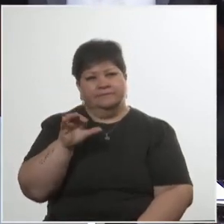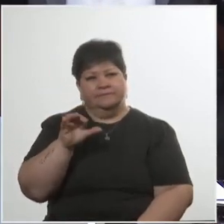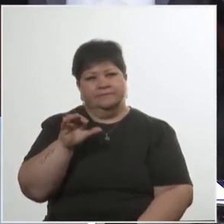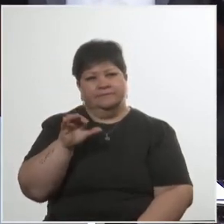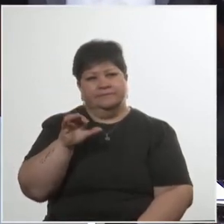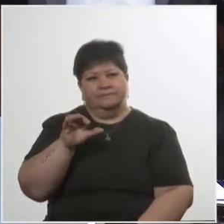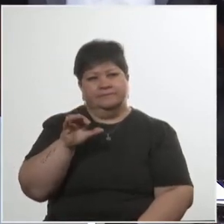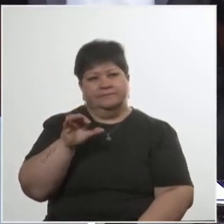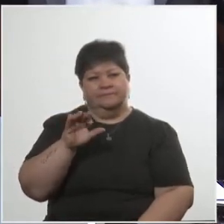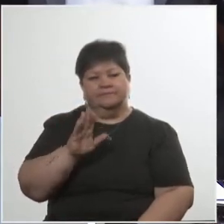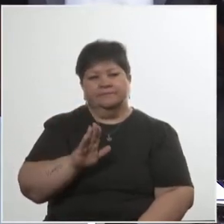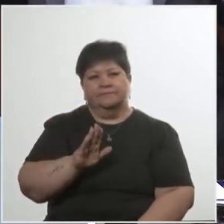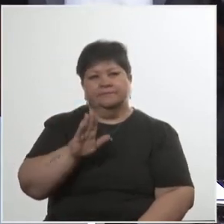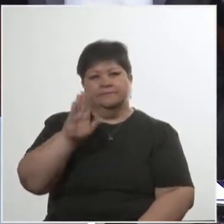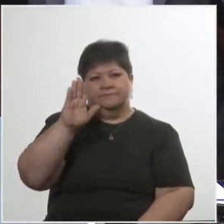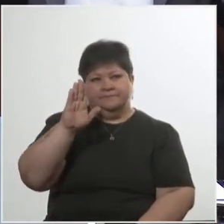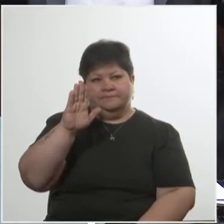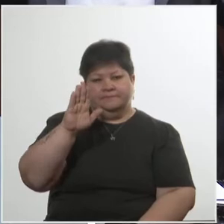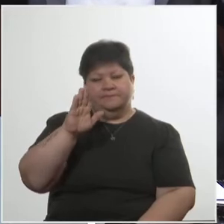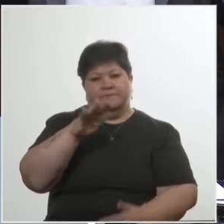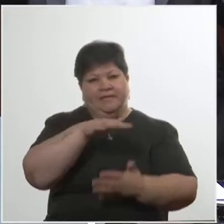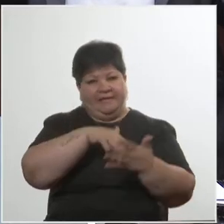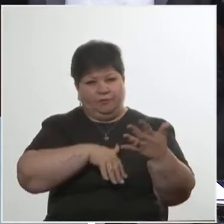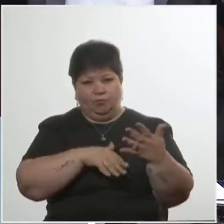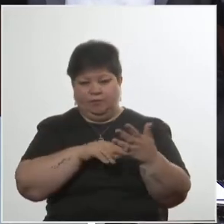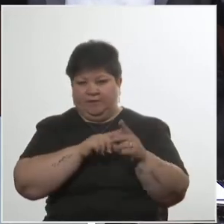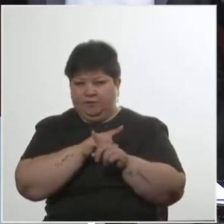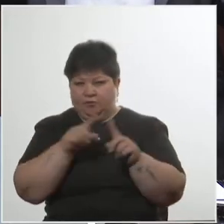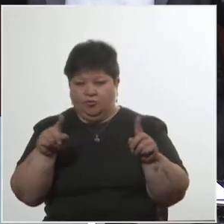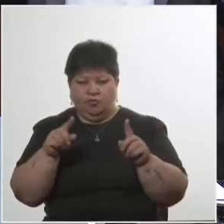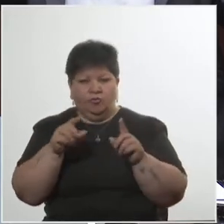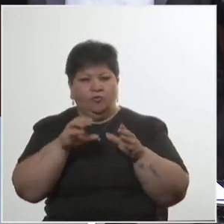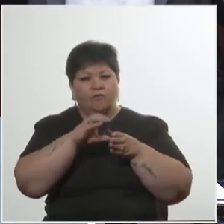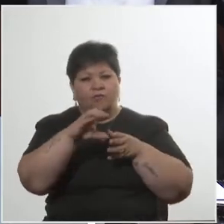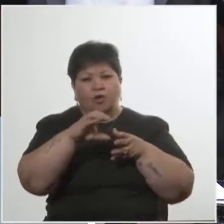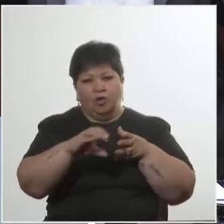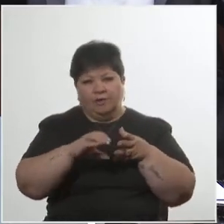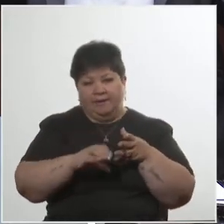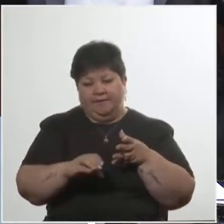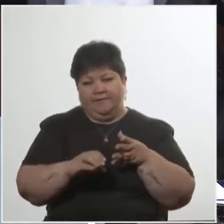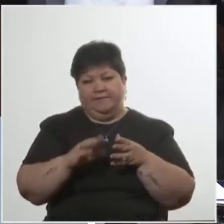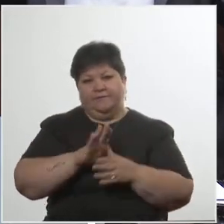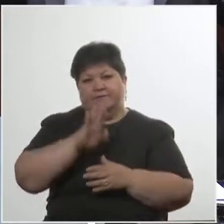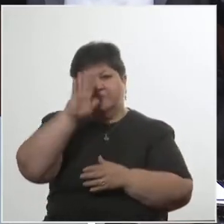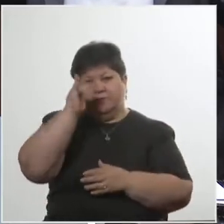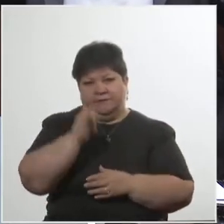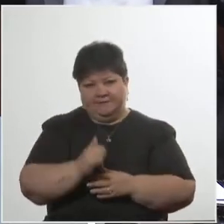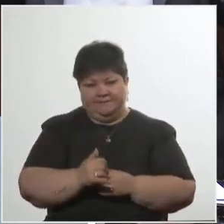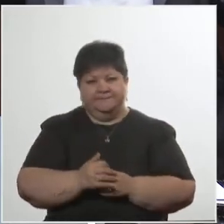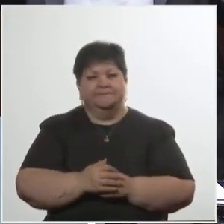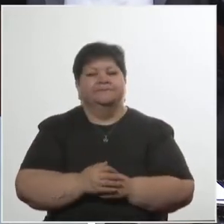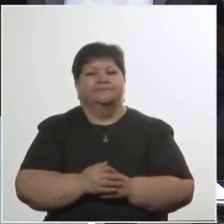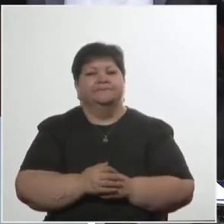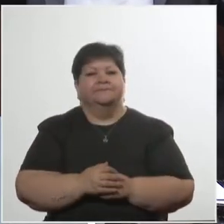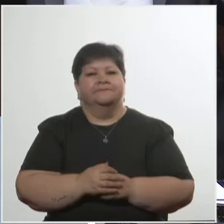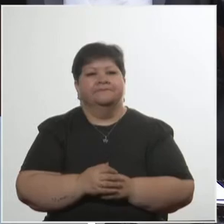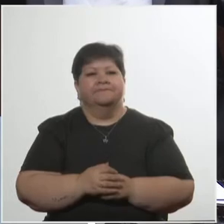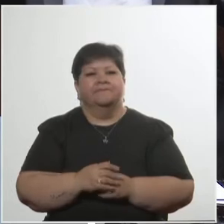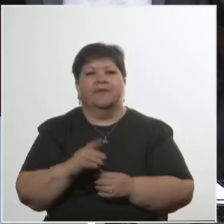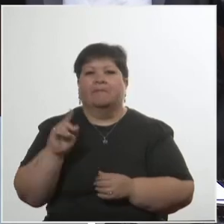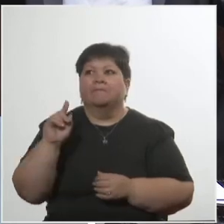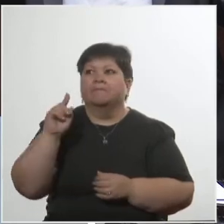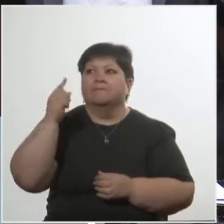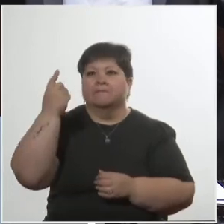votar el suprimir la lectura y votar en bloque por lo tanto vamos a proceder primero a lo que